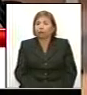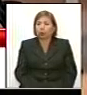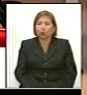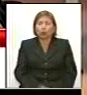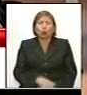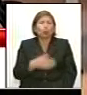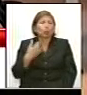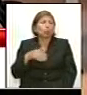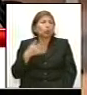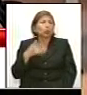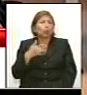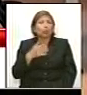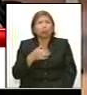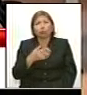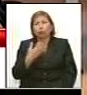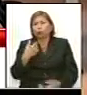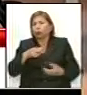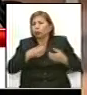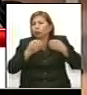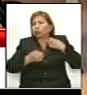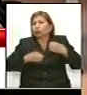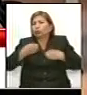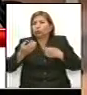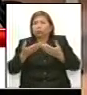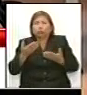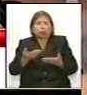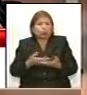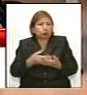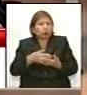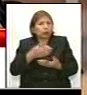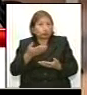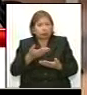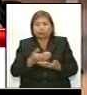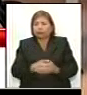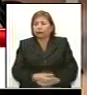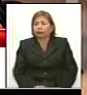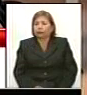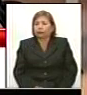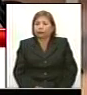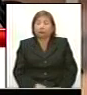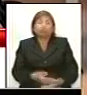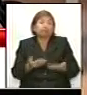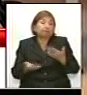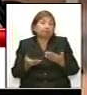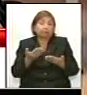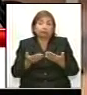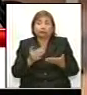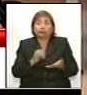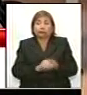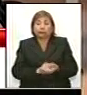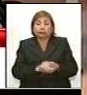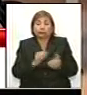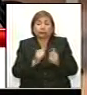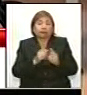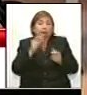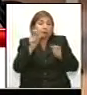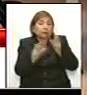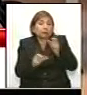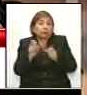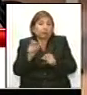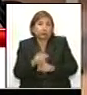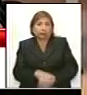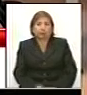duros para expresar sus emociones o sus afectos, y muy probablemente además con problemas